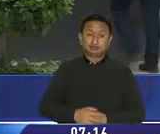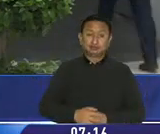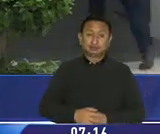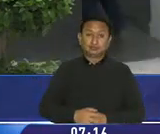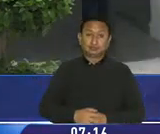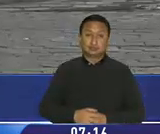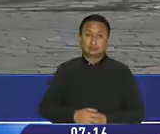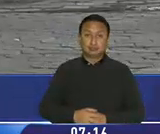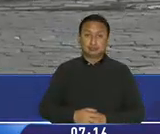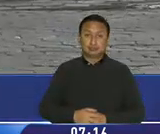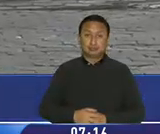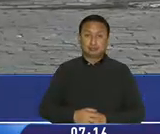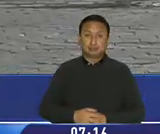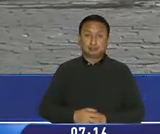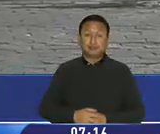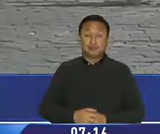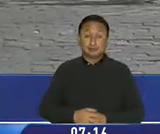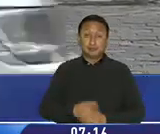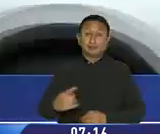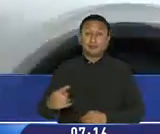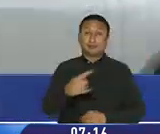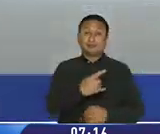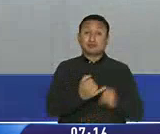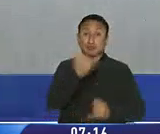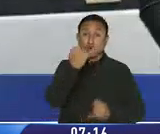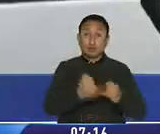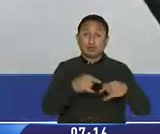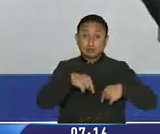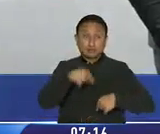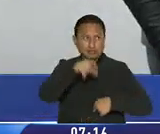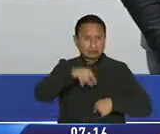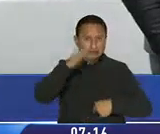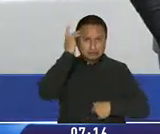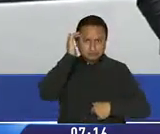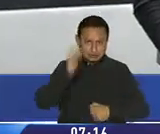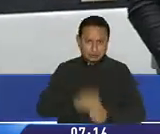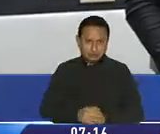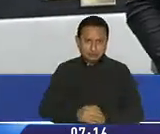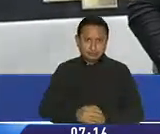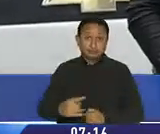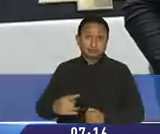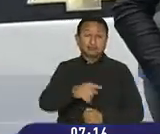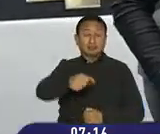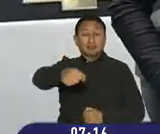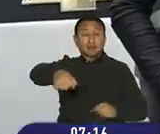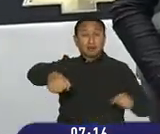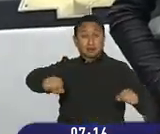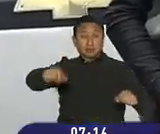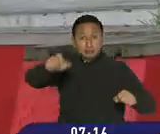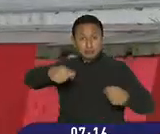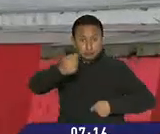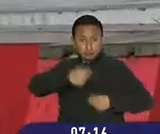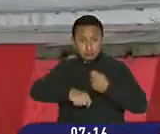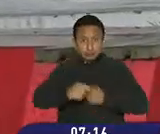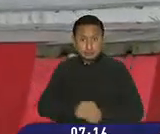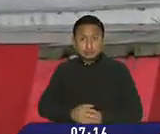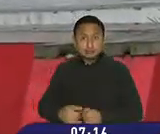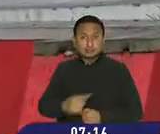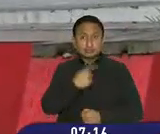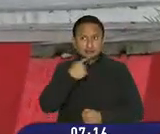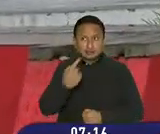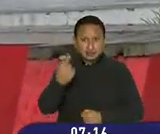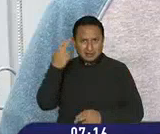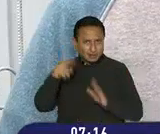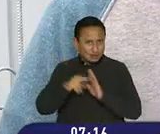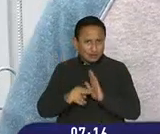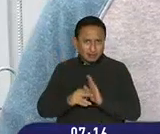al unísono. Y es precisamente ese último punto que genera preocupación en motociclistas y comerciantes, quienes rechazan la